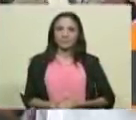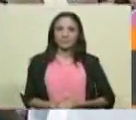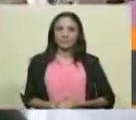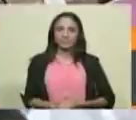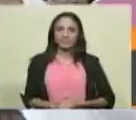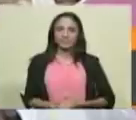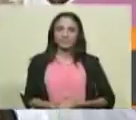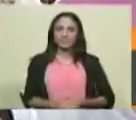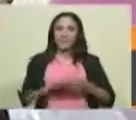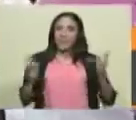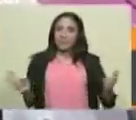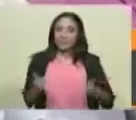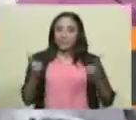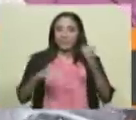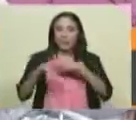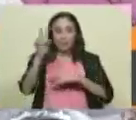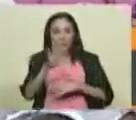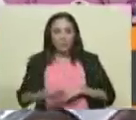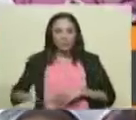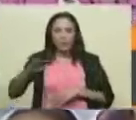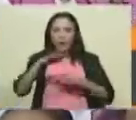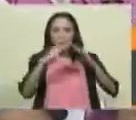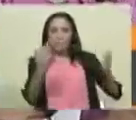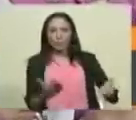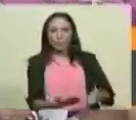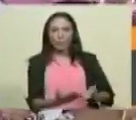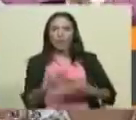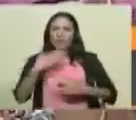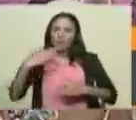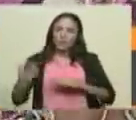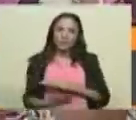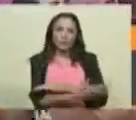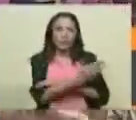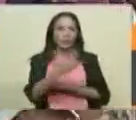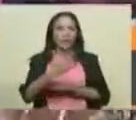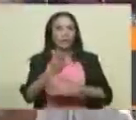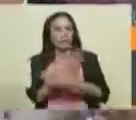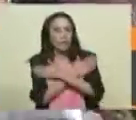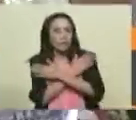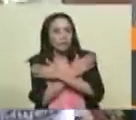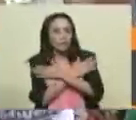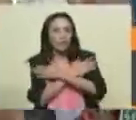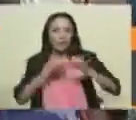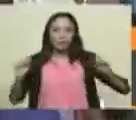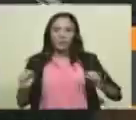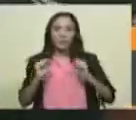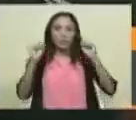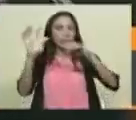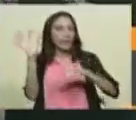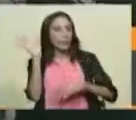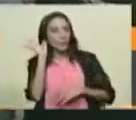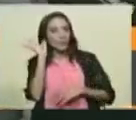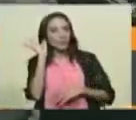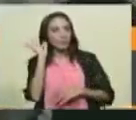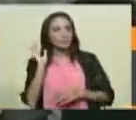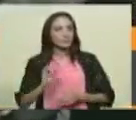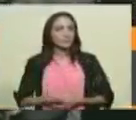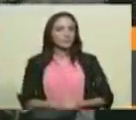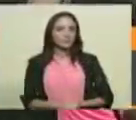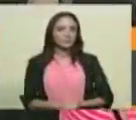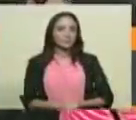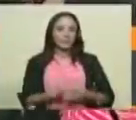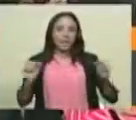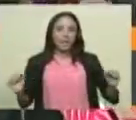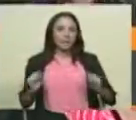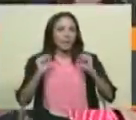mundo. Así va a ser. Gracias, mujeres. Felicidades por su día. ¡Que viva la mujer venezolana! ¡Que viva